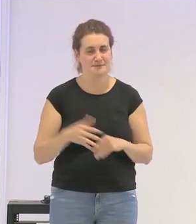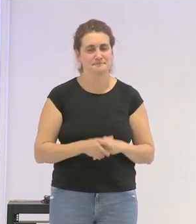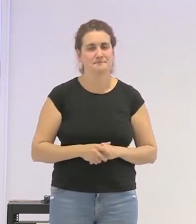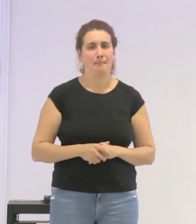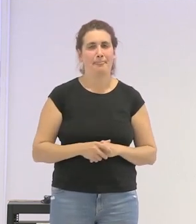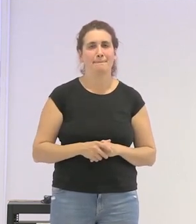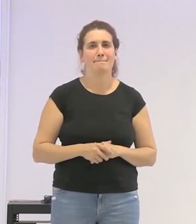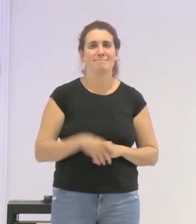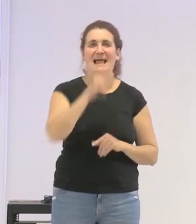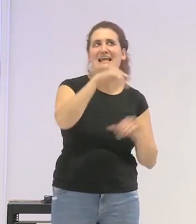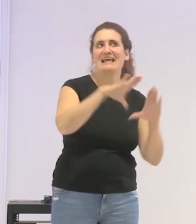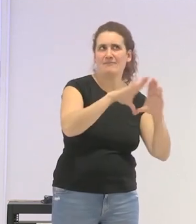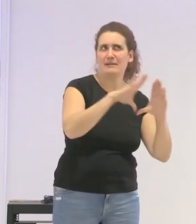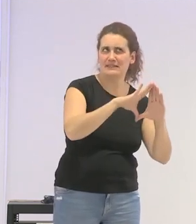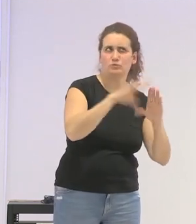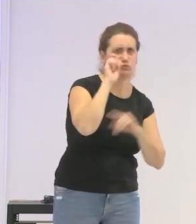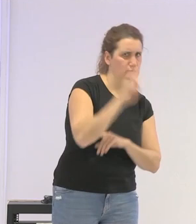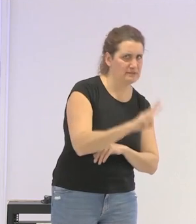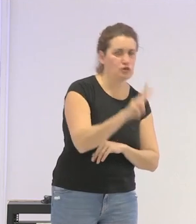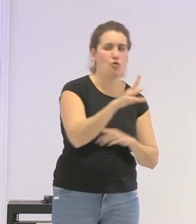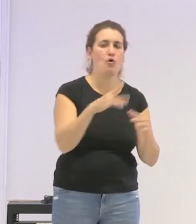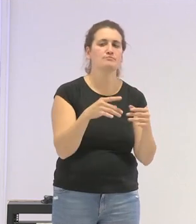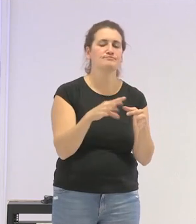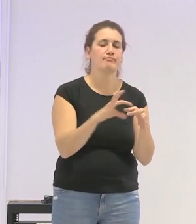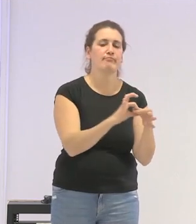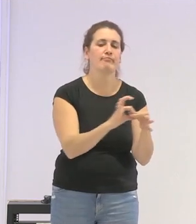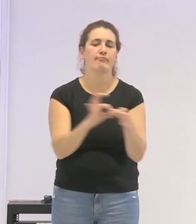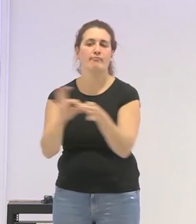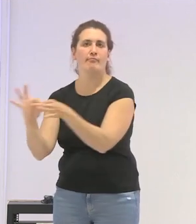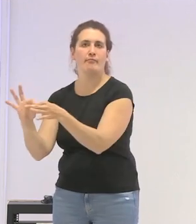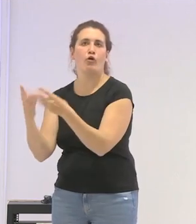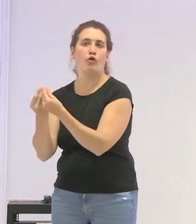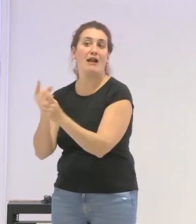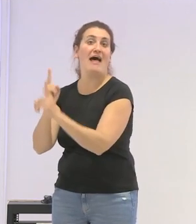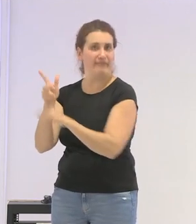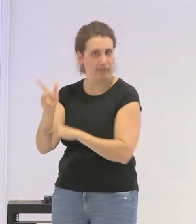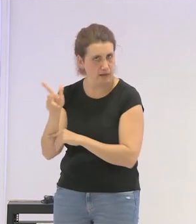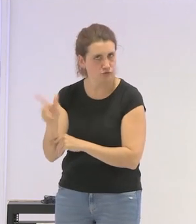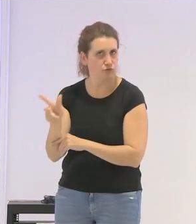cómo determinado feminismo se ha alineado con las posiciones